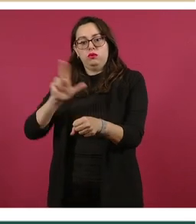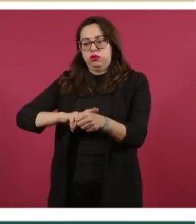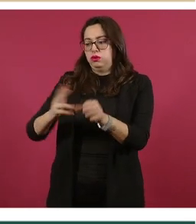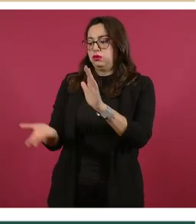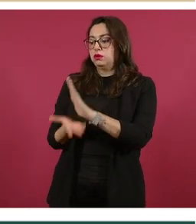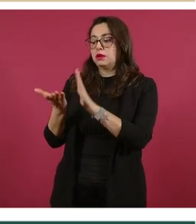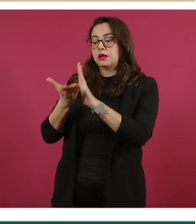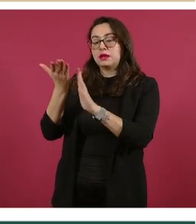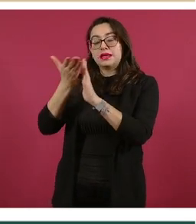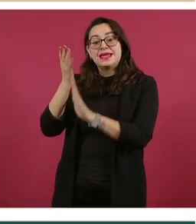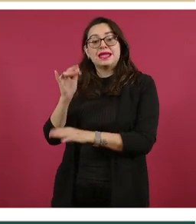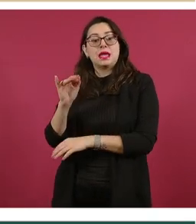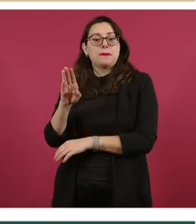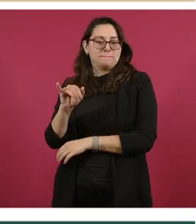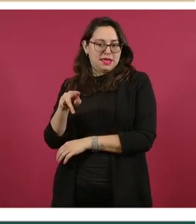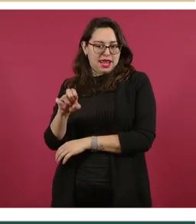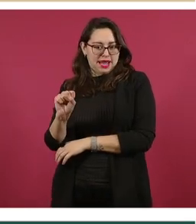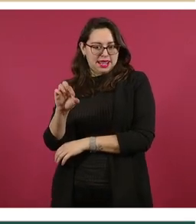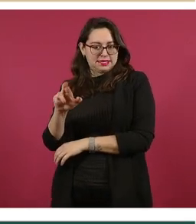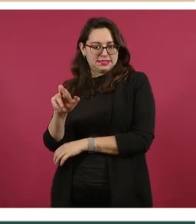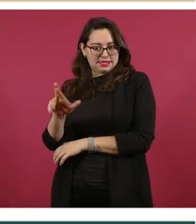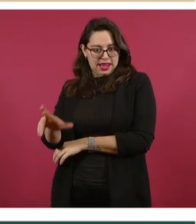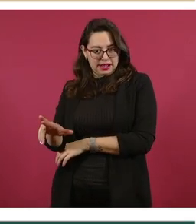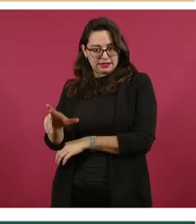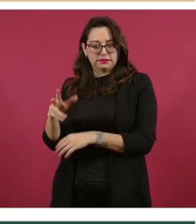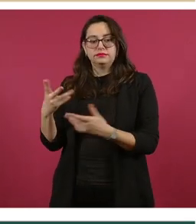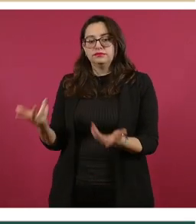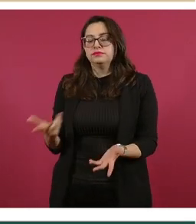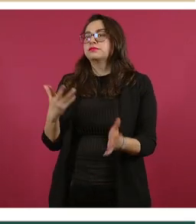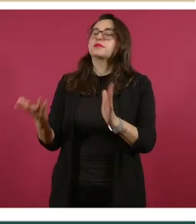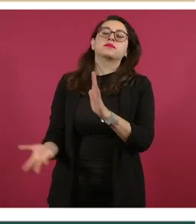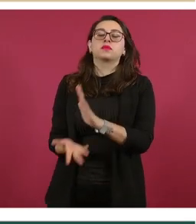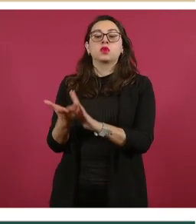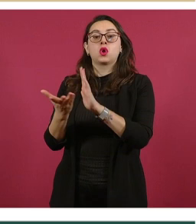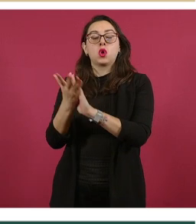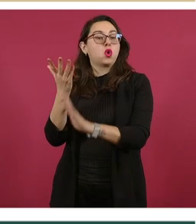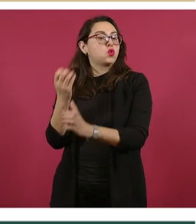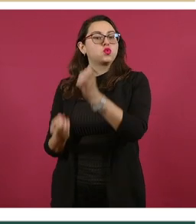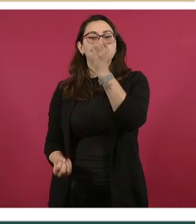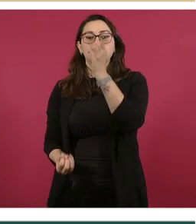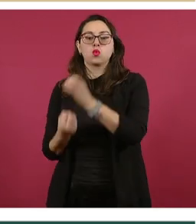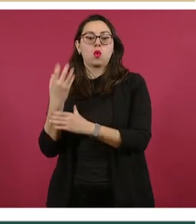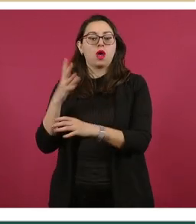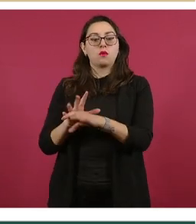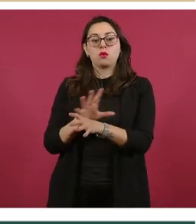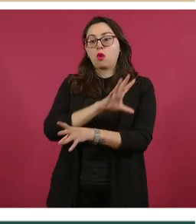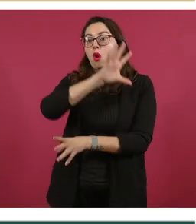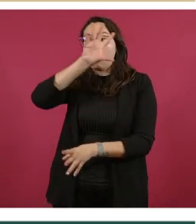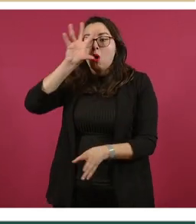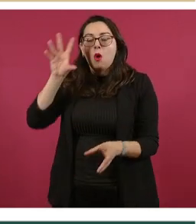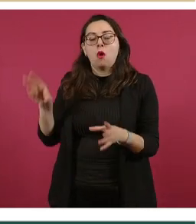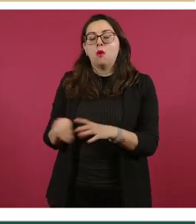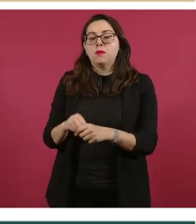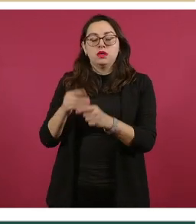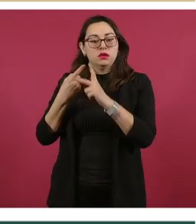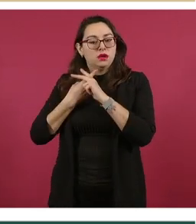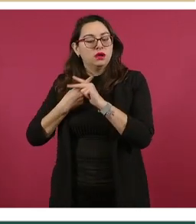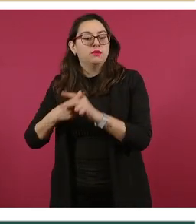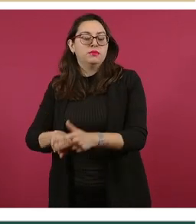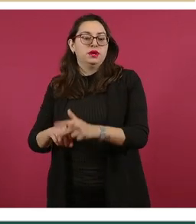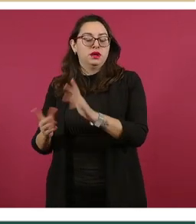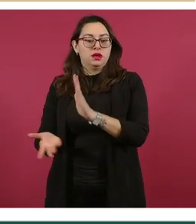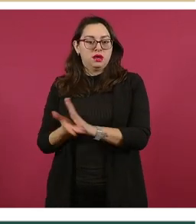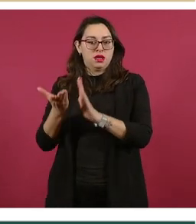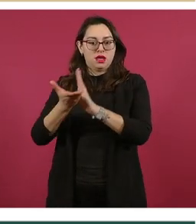social. Aquí hay un grupo grande, hay algunas obras que son nuevas completamente, es decir, se iniciaron en esta